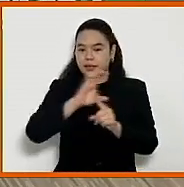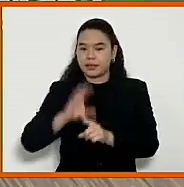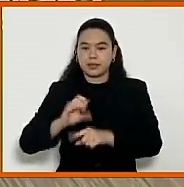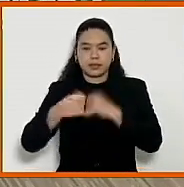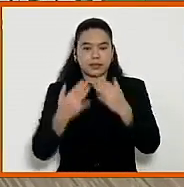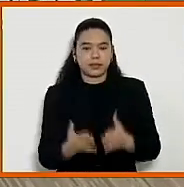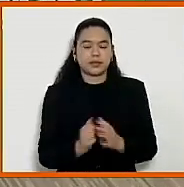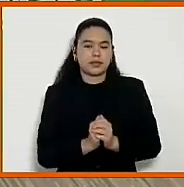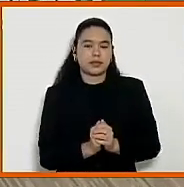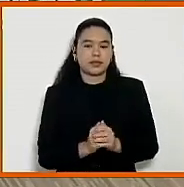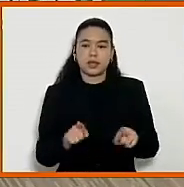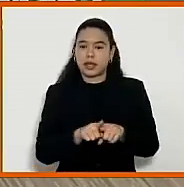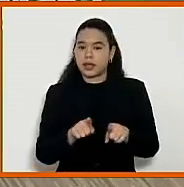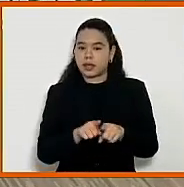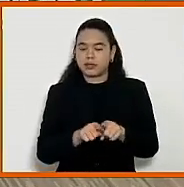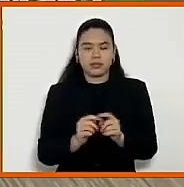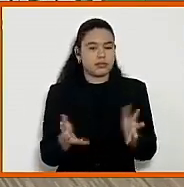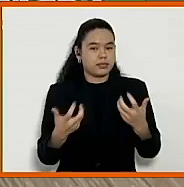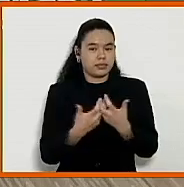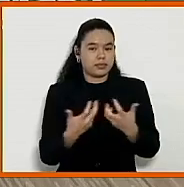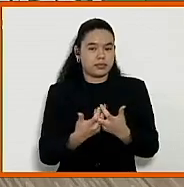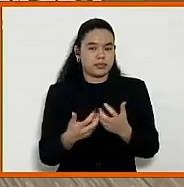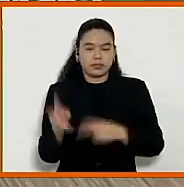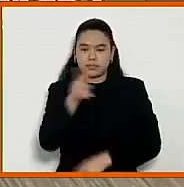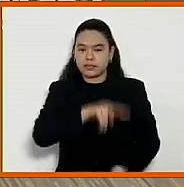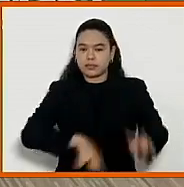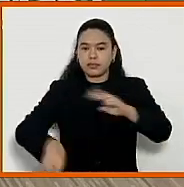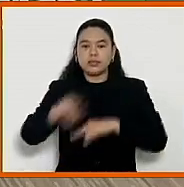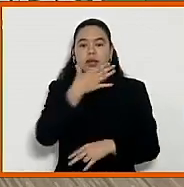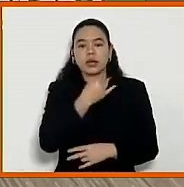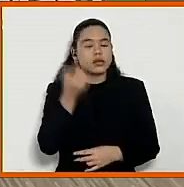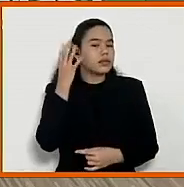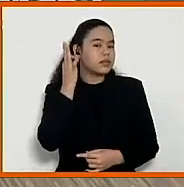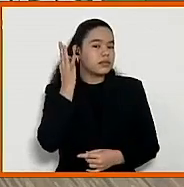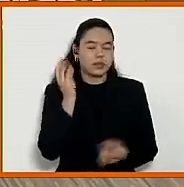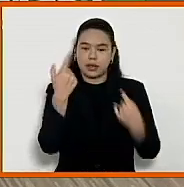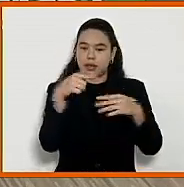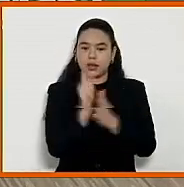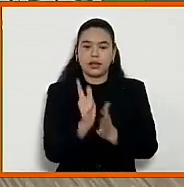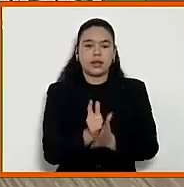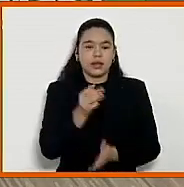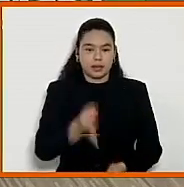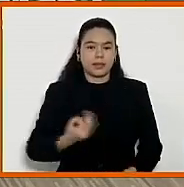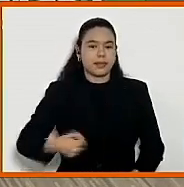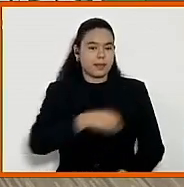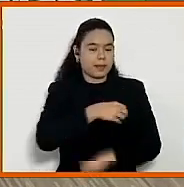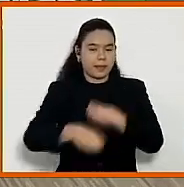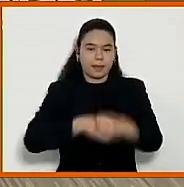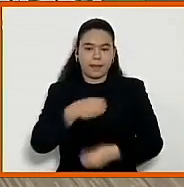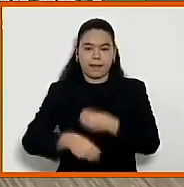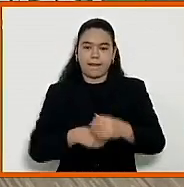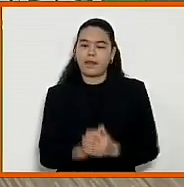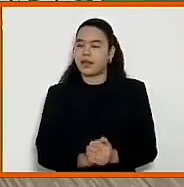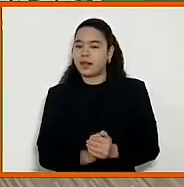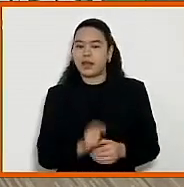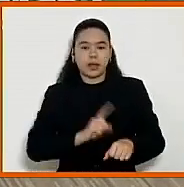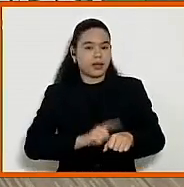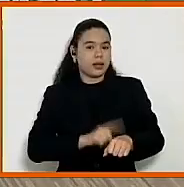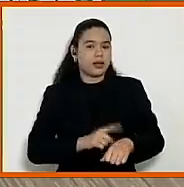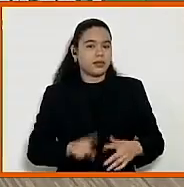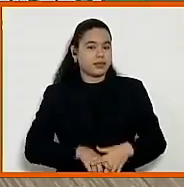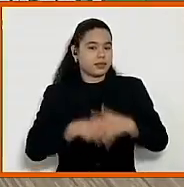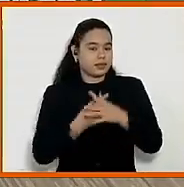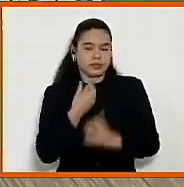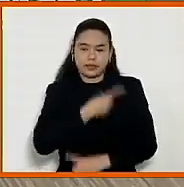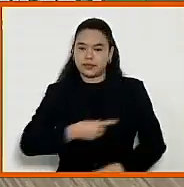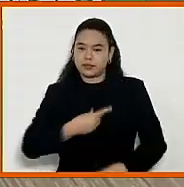jugadores. También nos encontramos en presencia de nuestra auditora y notario, quienes están para dar transparencia a cada uno de nuestros sorteos. Es momento de iniciar